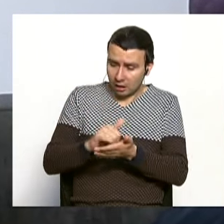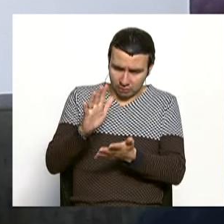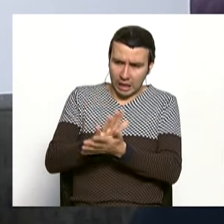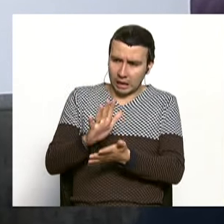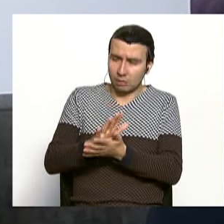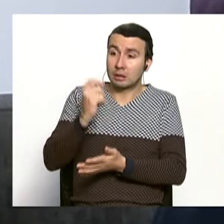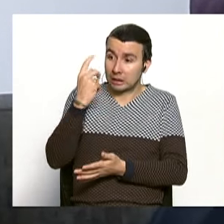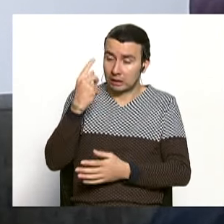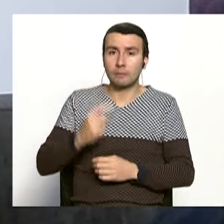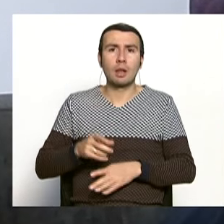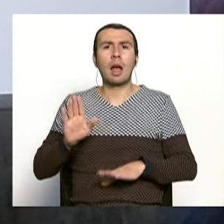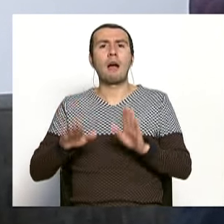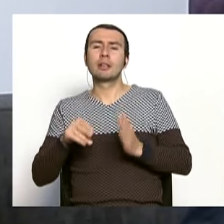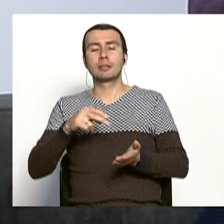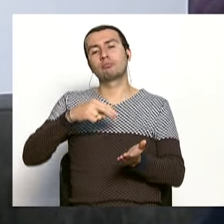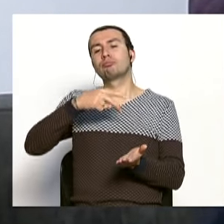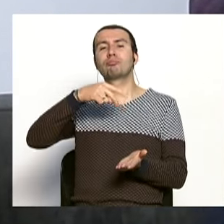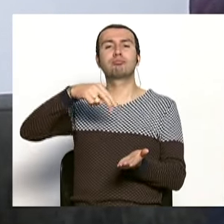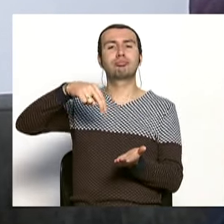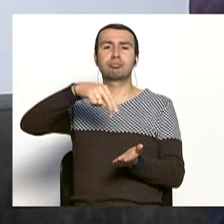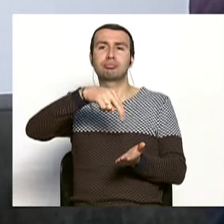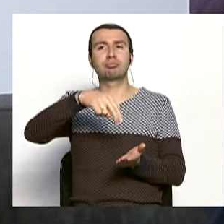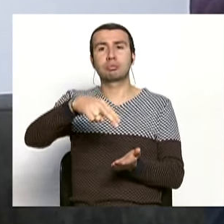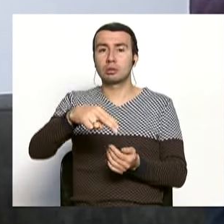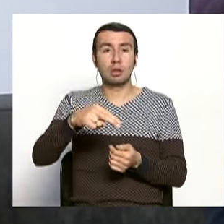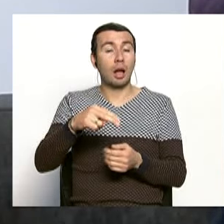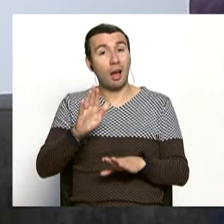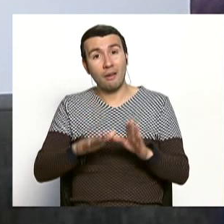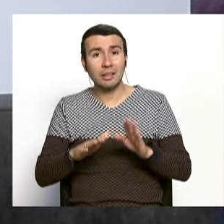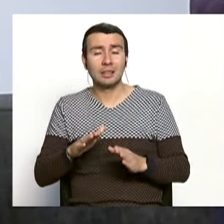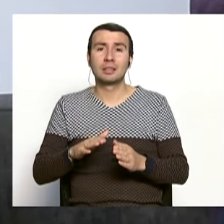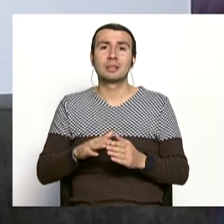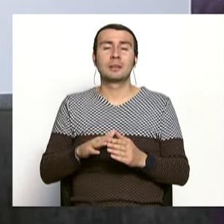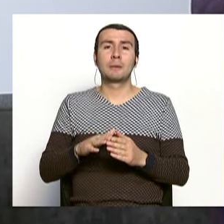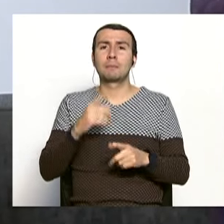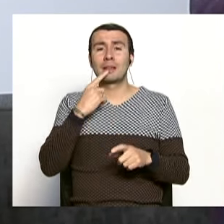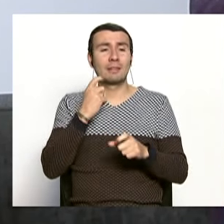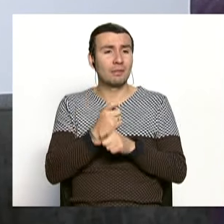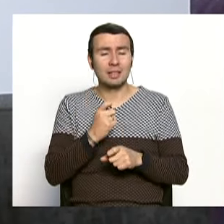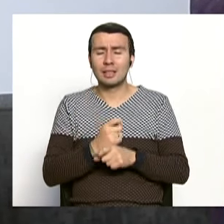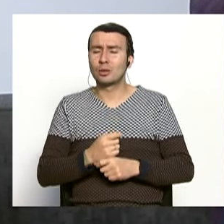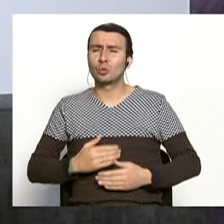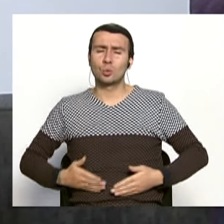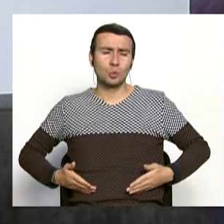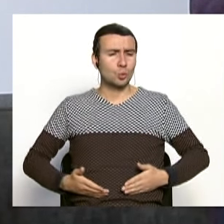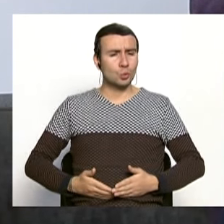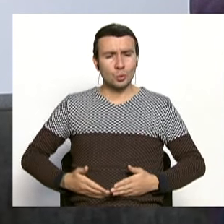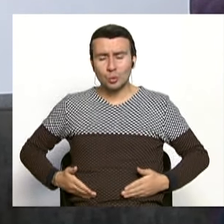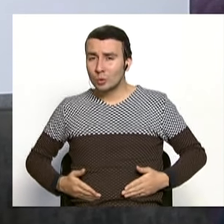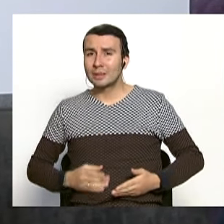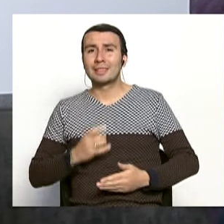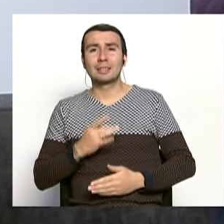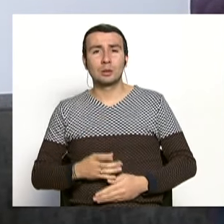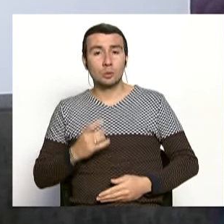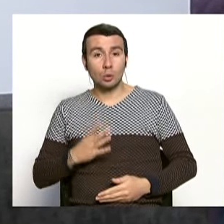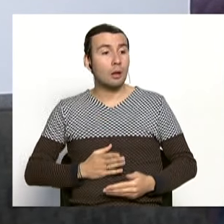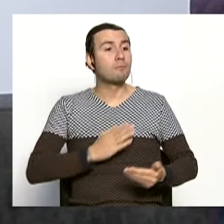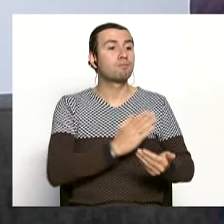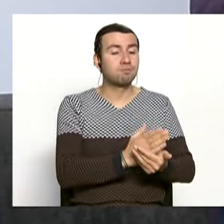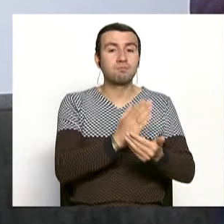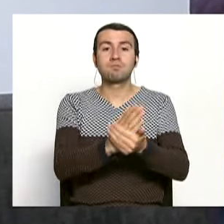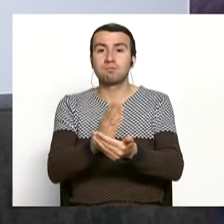pacientes caminen hagan un recorrido que es que es muy doloroso con las pacientes que tienen dolor pelvo crónico y es que lo